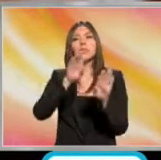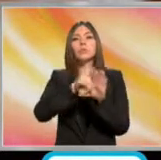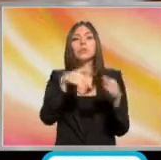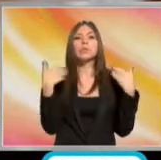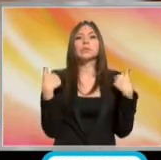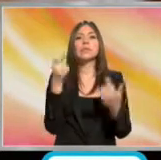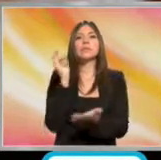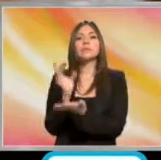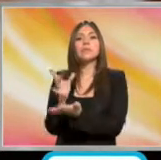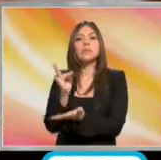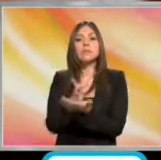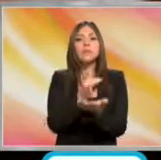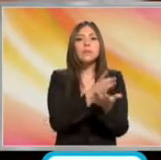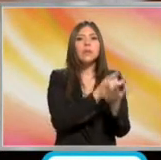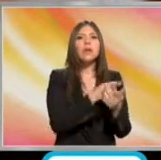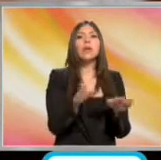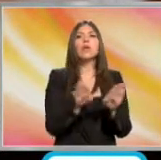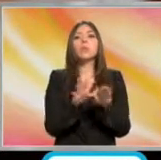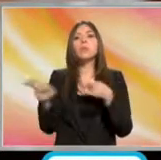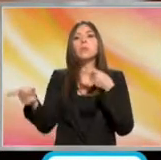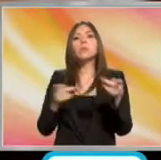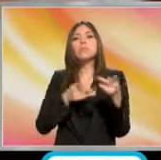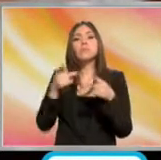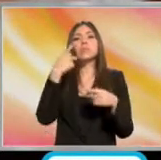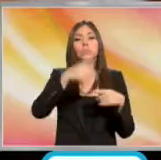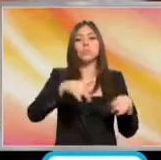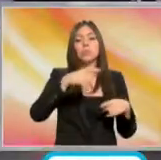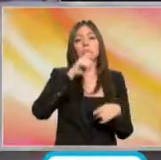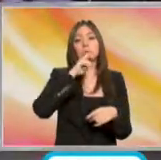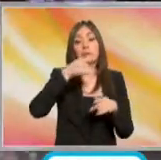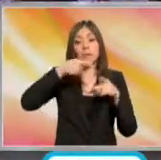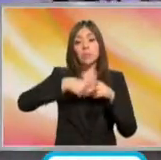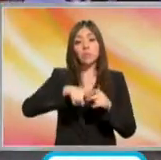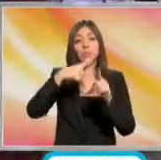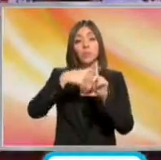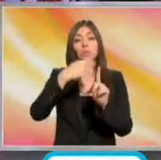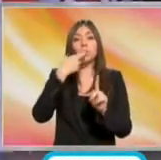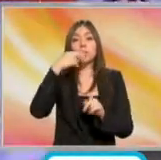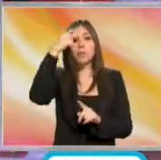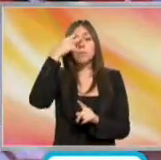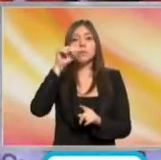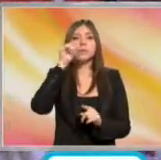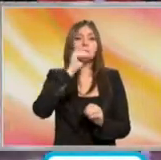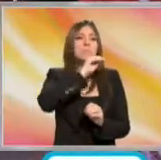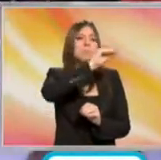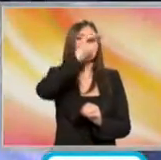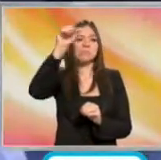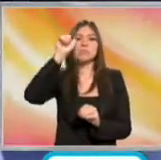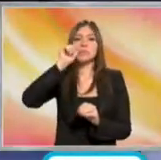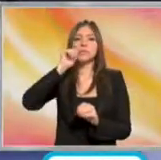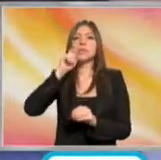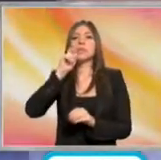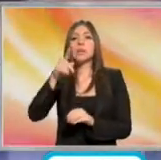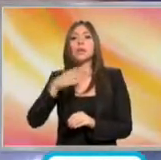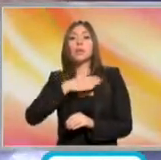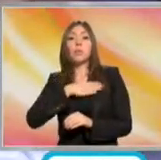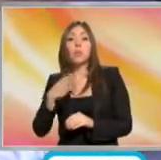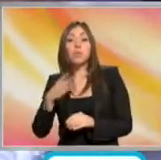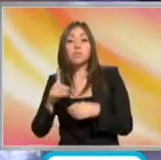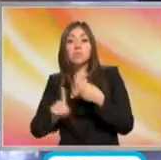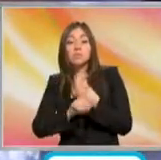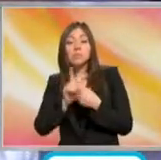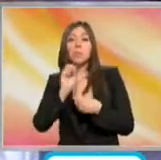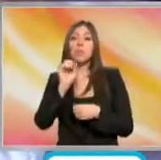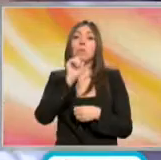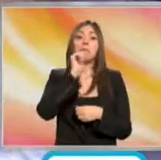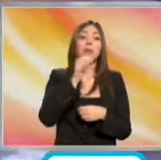identificando, hemos hecho planes en diferentes etapas de la vida de la Cruz Roja Mexicana. La Cruz Roja está siempre presente en las buenas y en las malas. Si